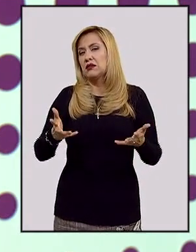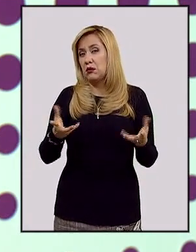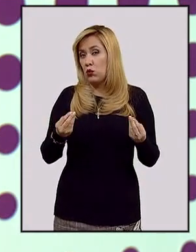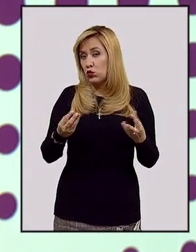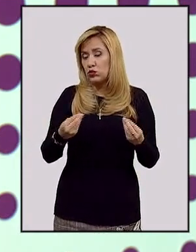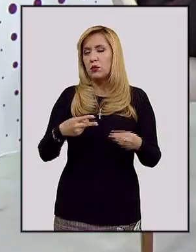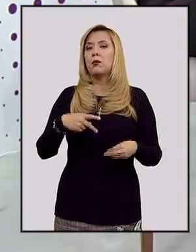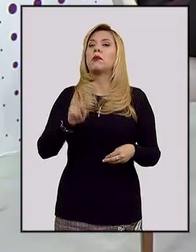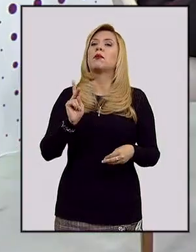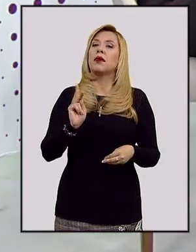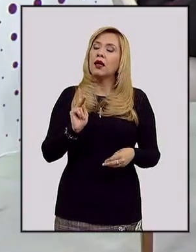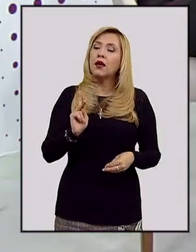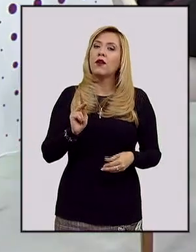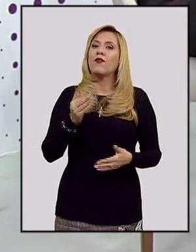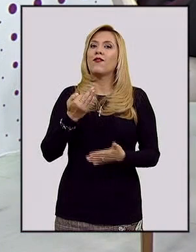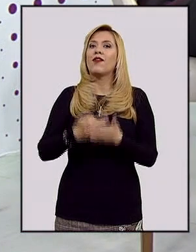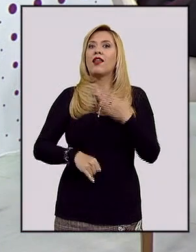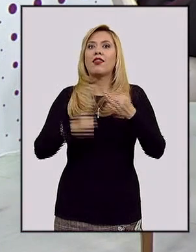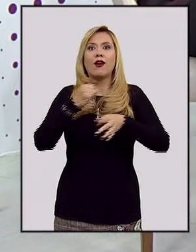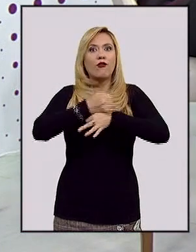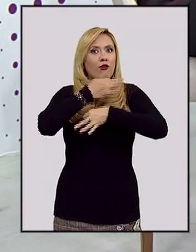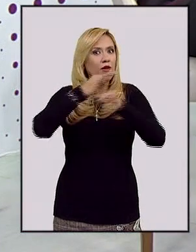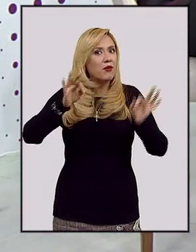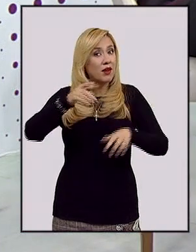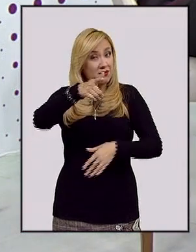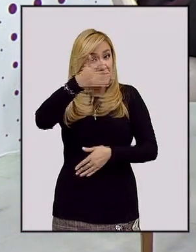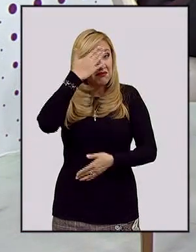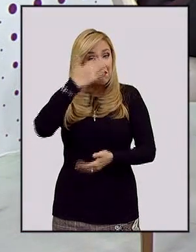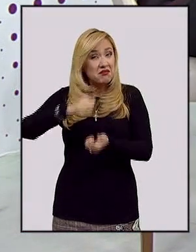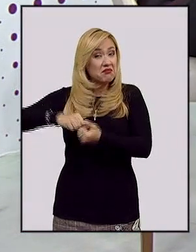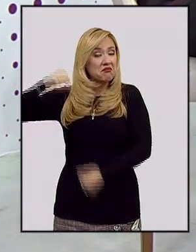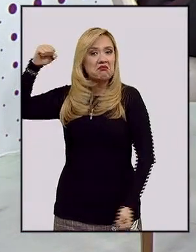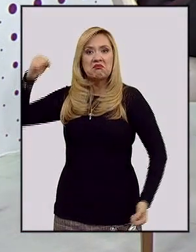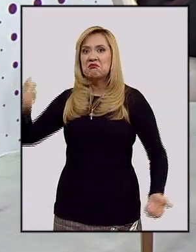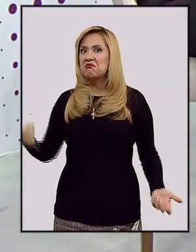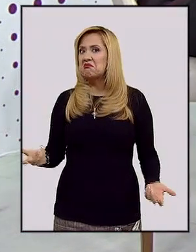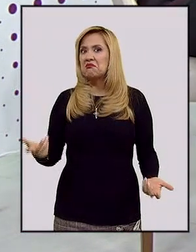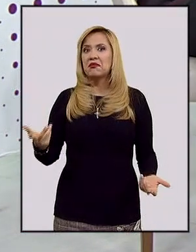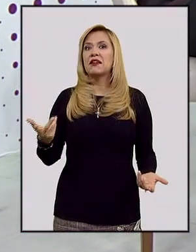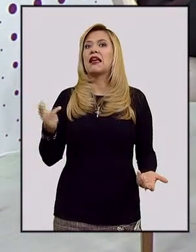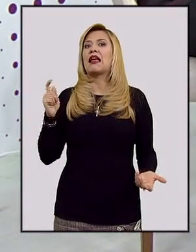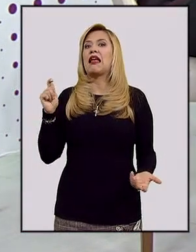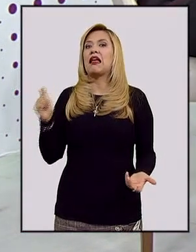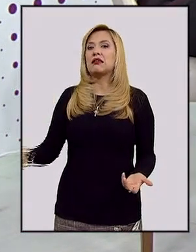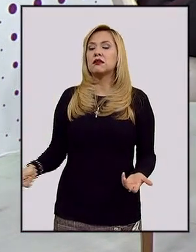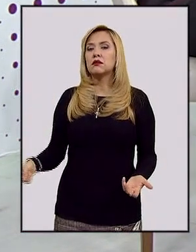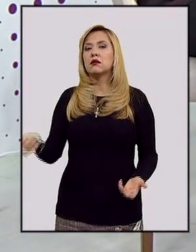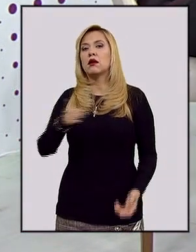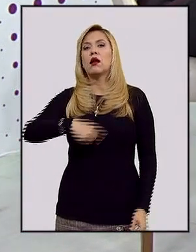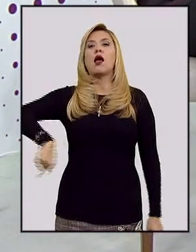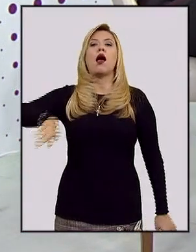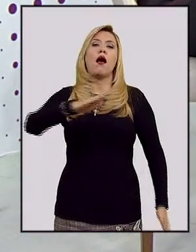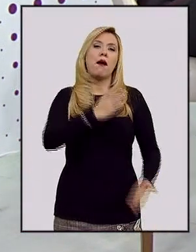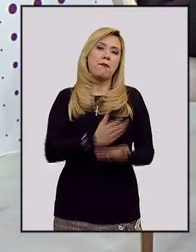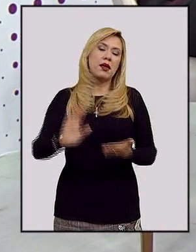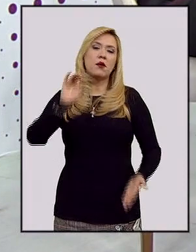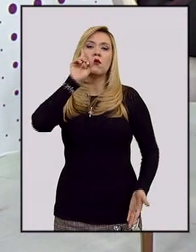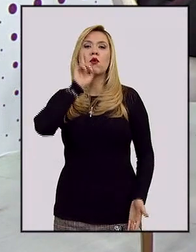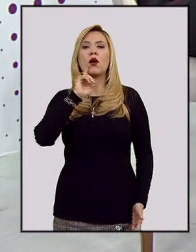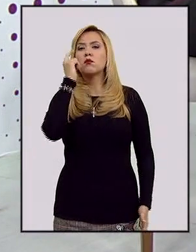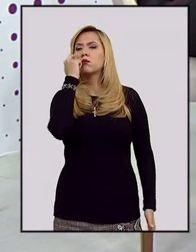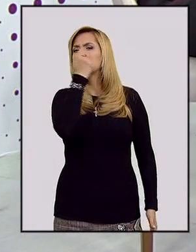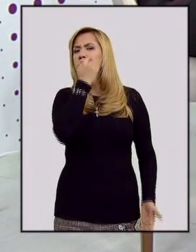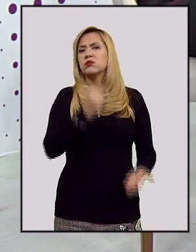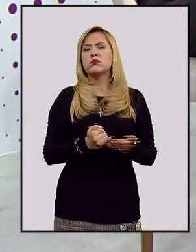definitivamente justo porque no hay la información necesaria, porque no se da el tiempo necesario para que las mujeres puedan decidir si después de ese